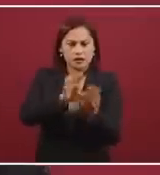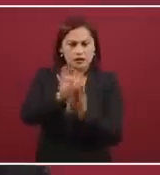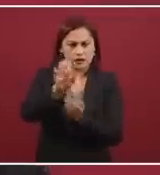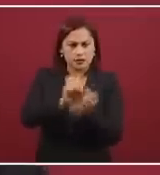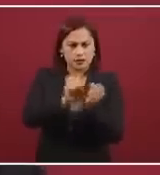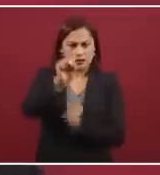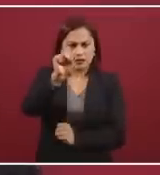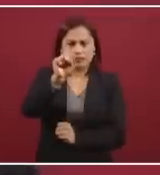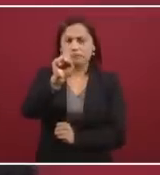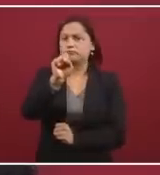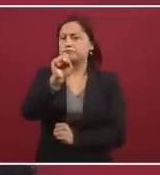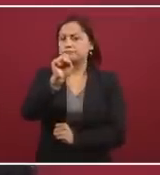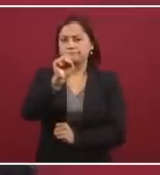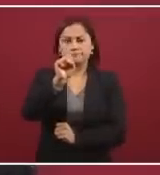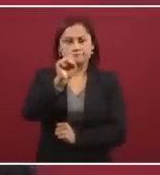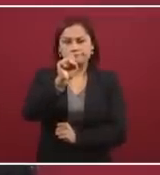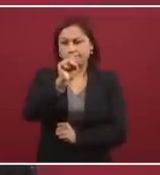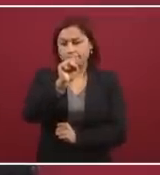en